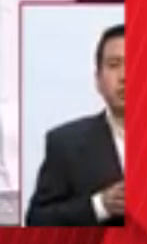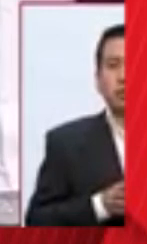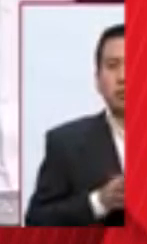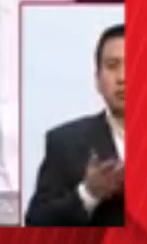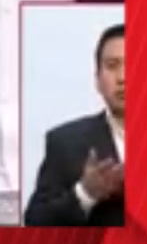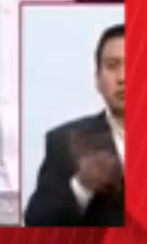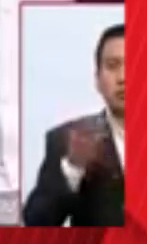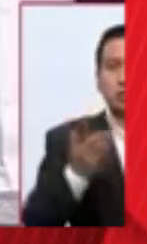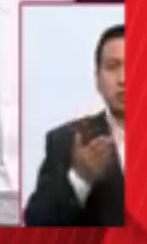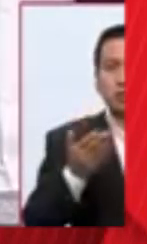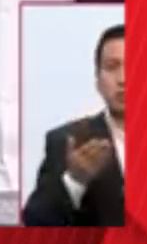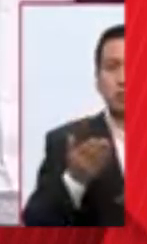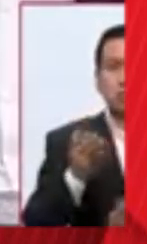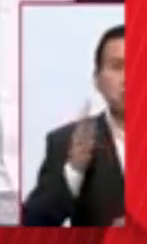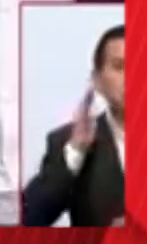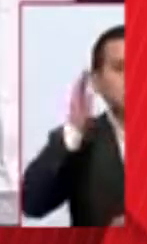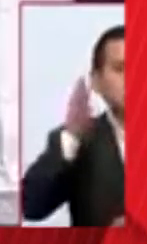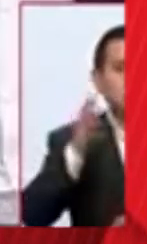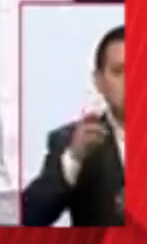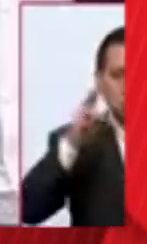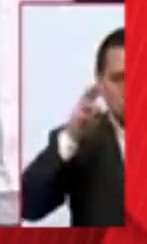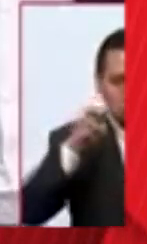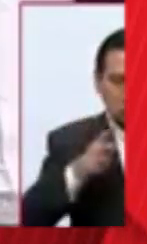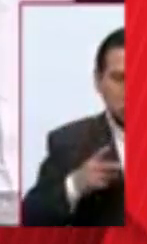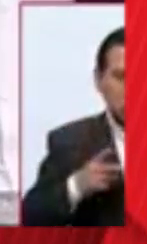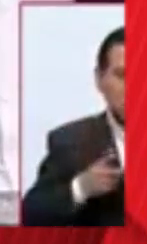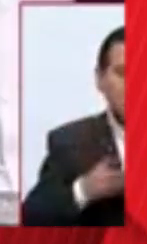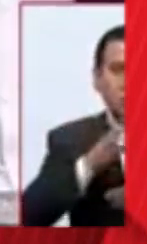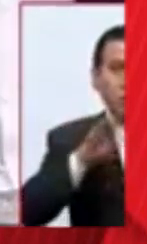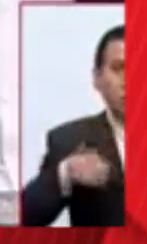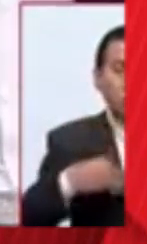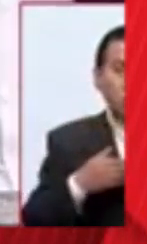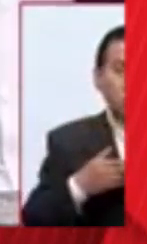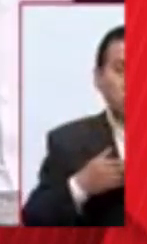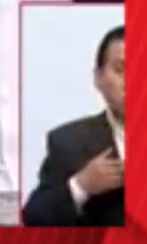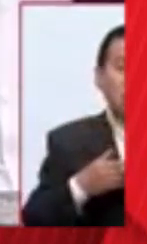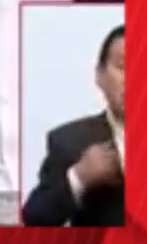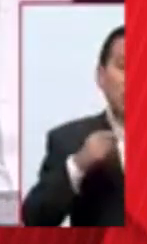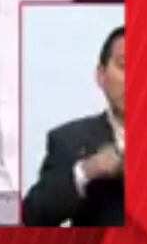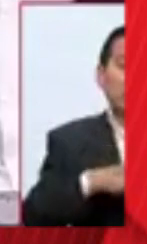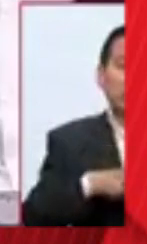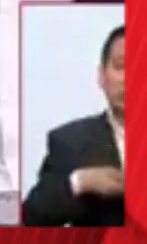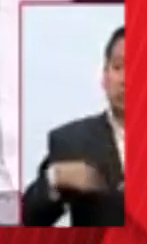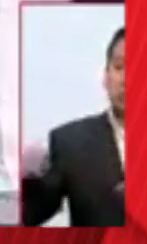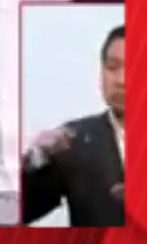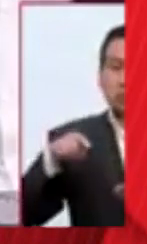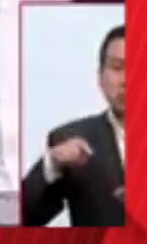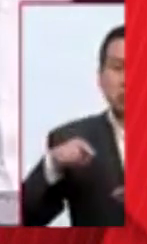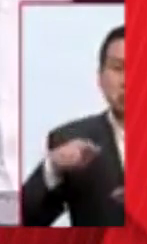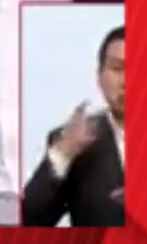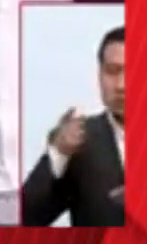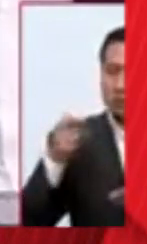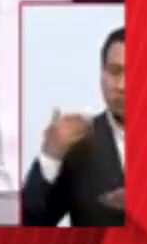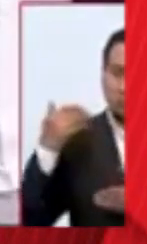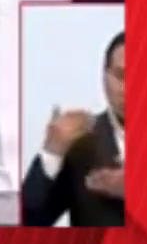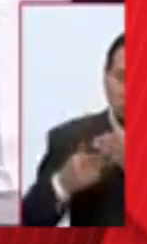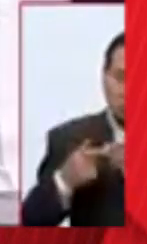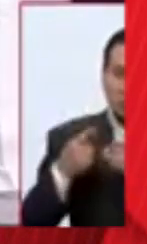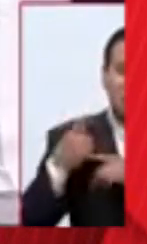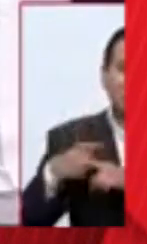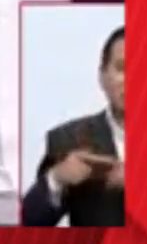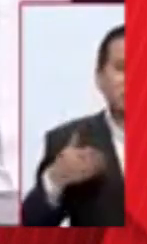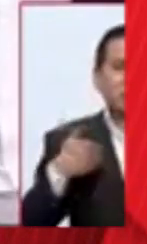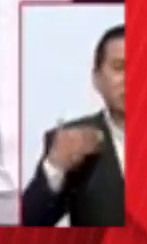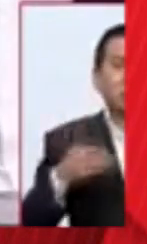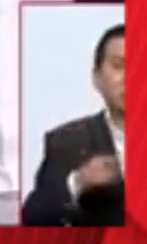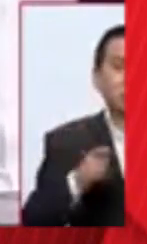¿Se llegará a la verdad total de los hechos? Indudablemente eso lo van a determinar cada uno de estos pasos que se están dando,